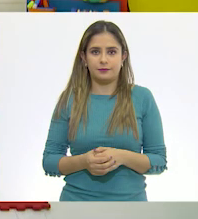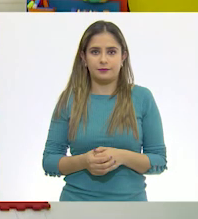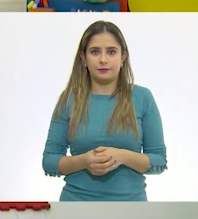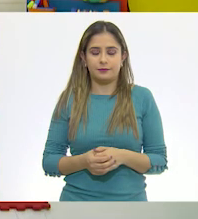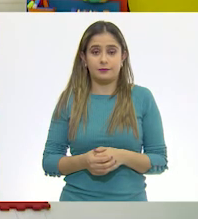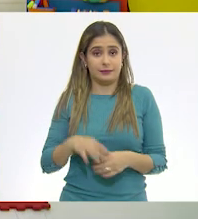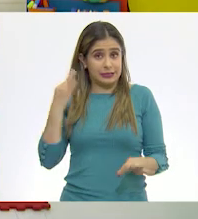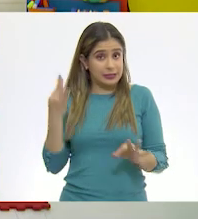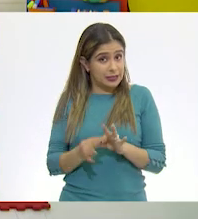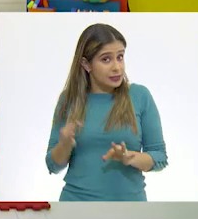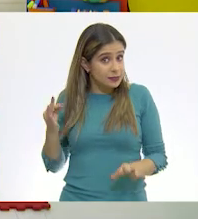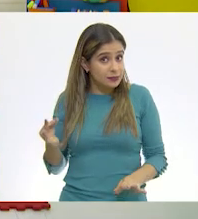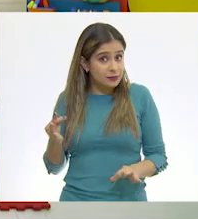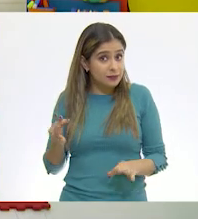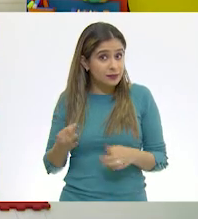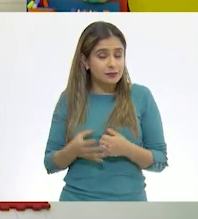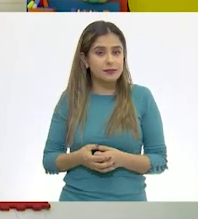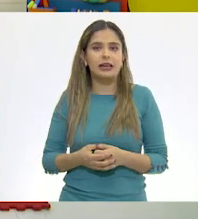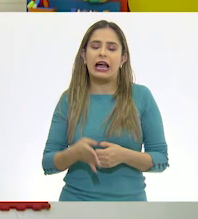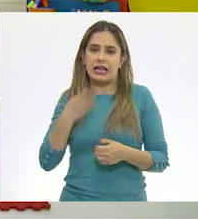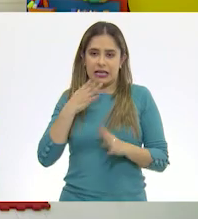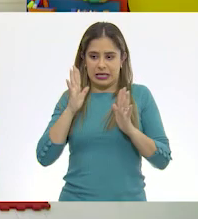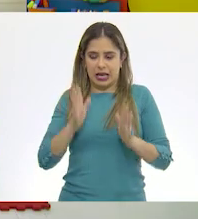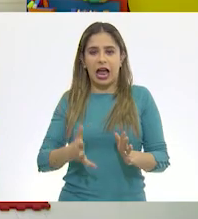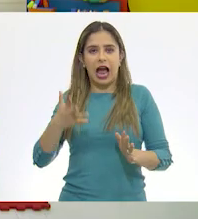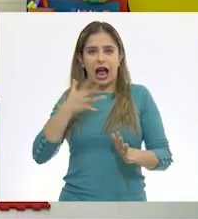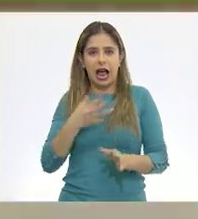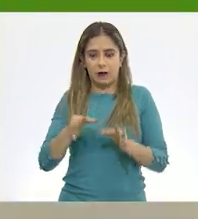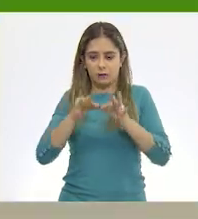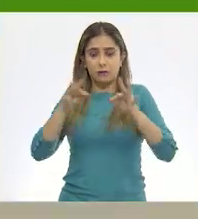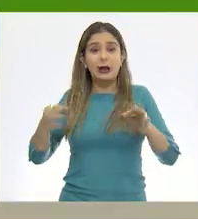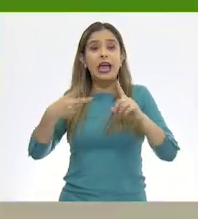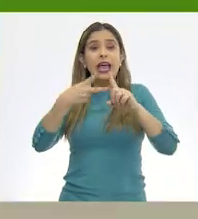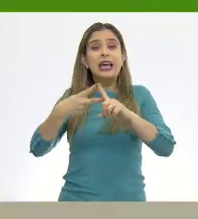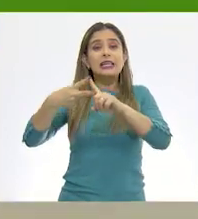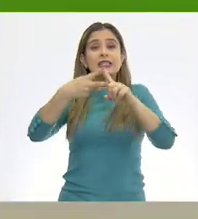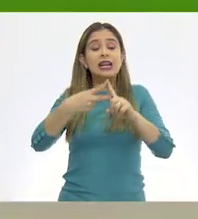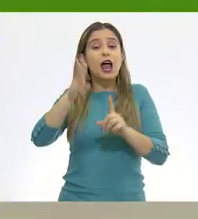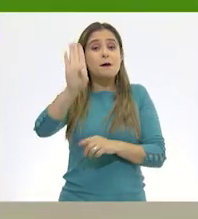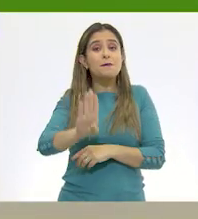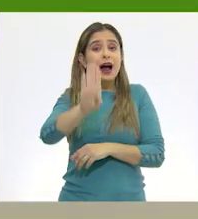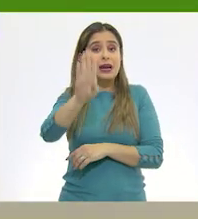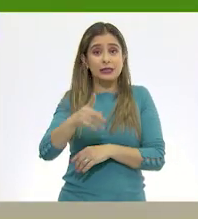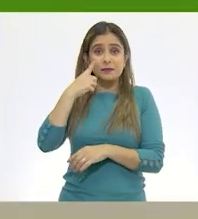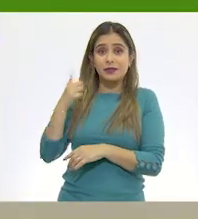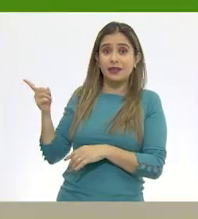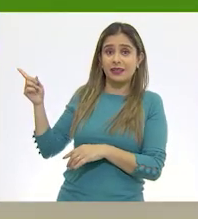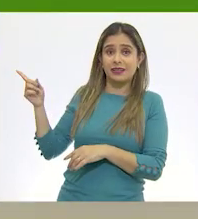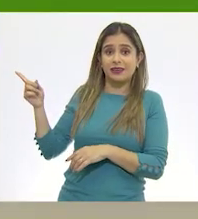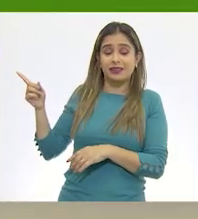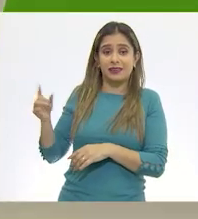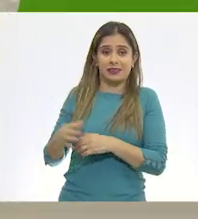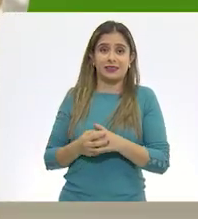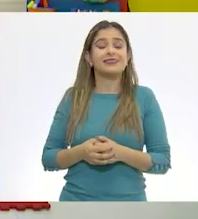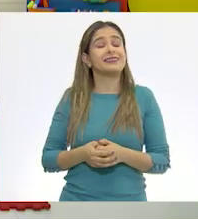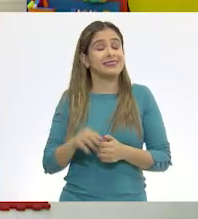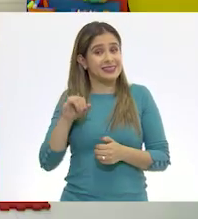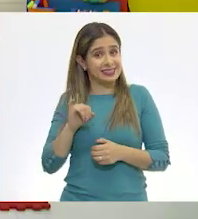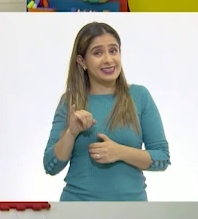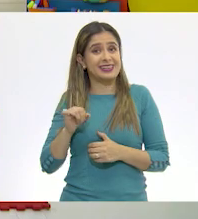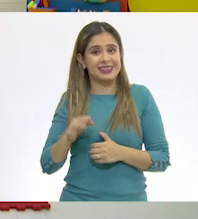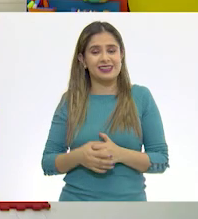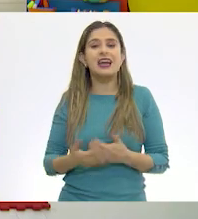Listo. ¿Listo? Uh-huh. Ya tenemos marcada una estrella. ¡Ay, es verdad! Uh-huh. Aquí está. Ahora vamos